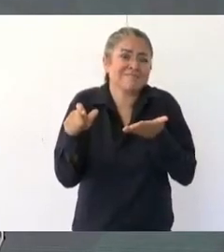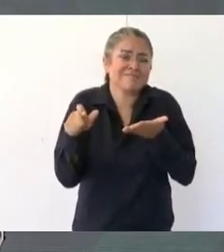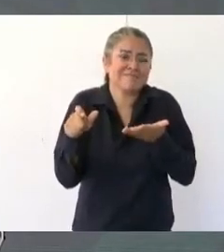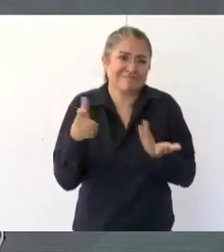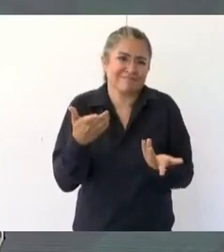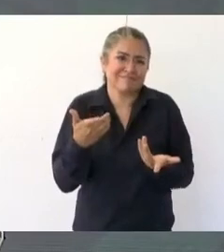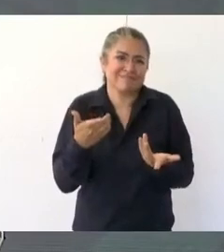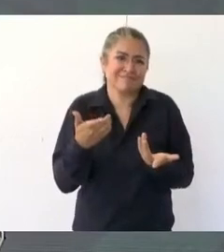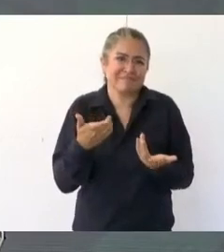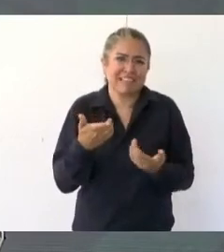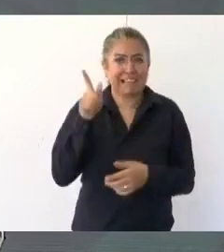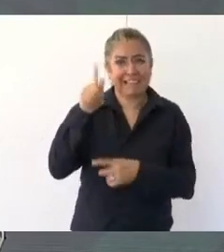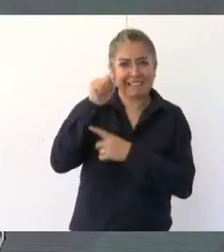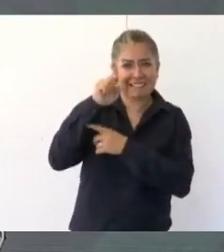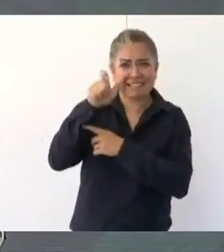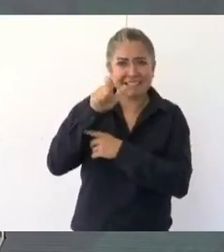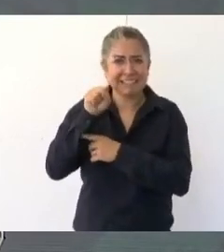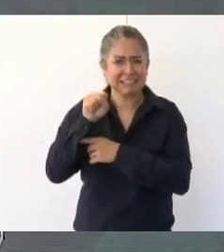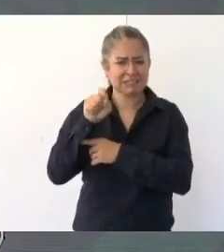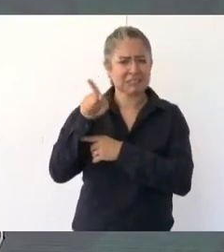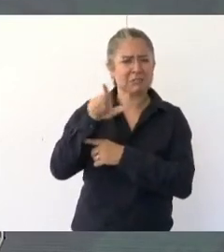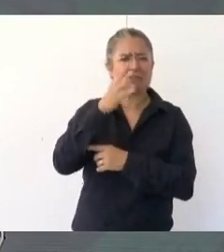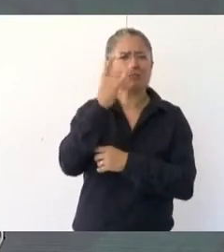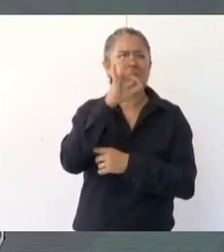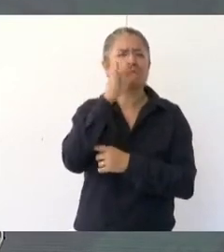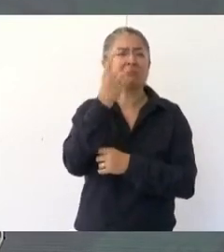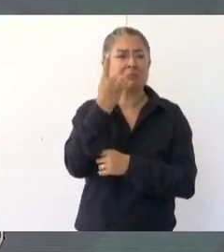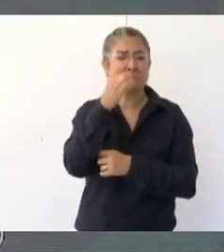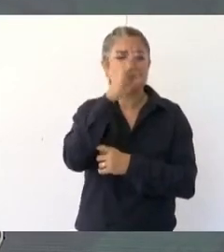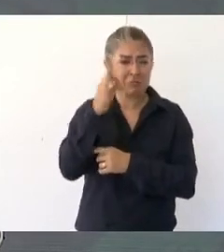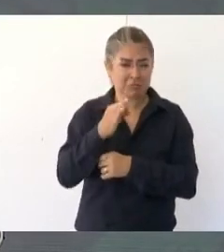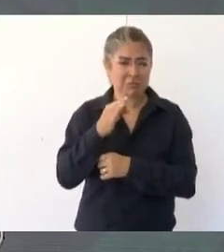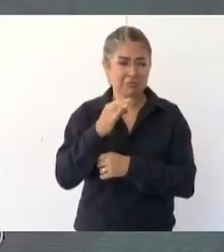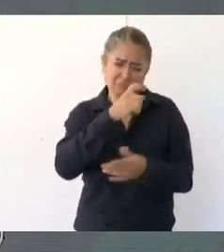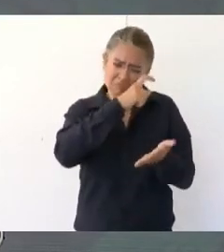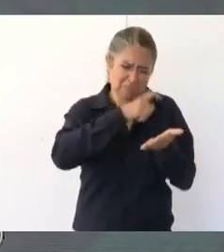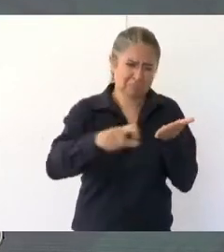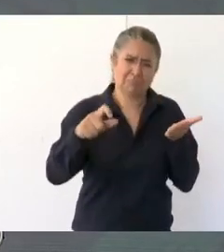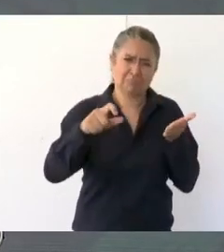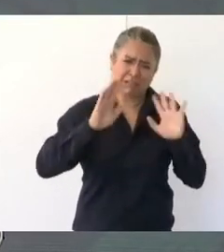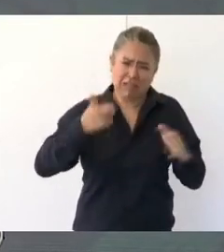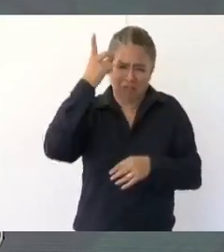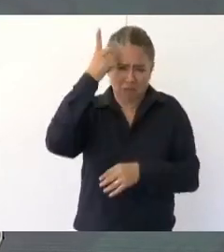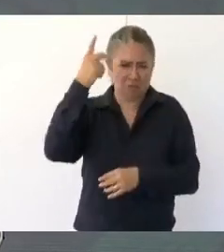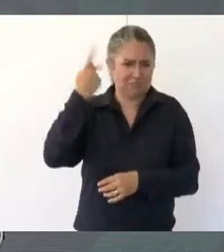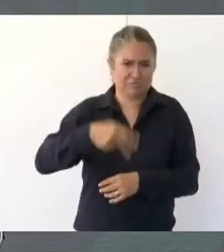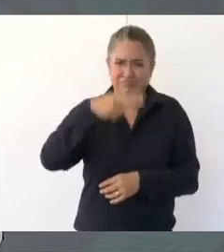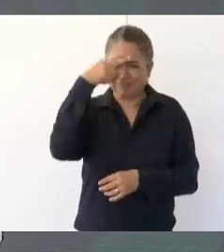su 51%, para que México fuese